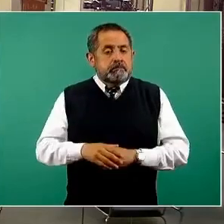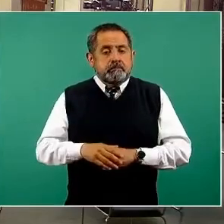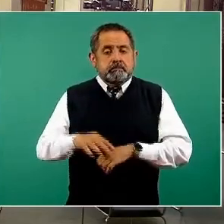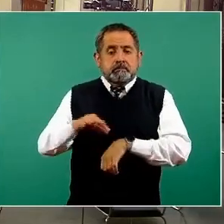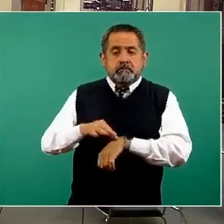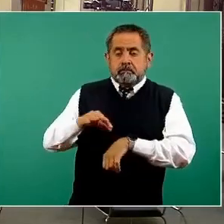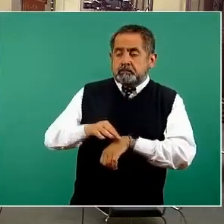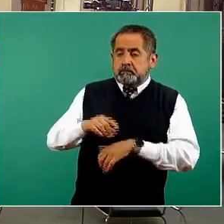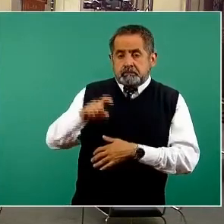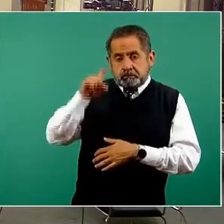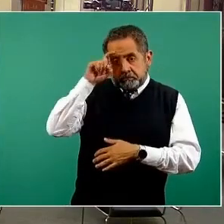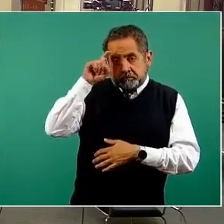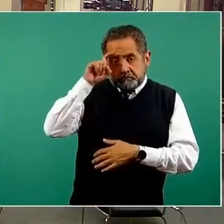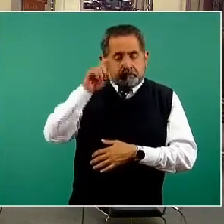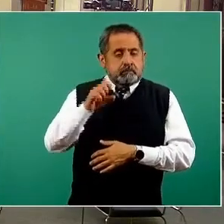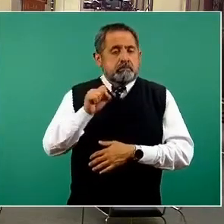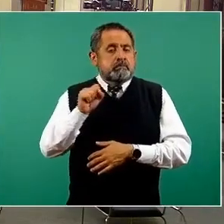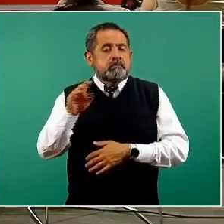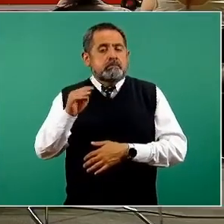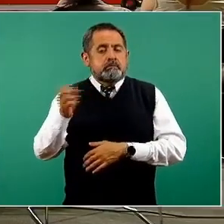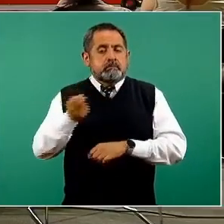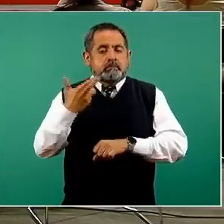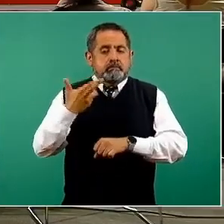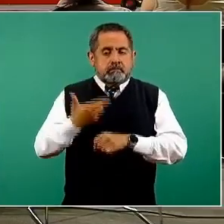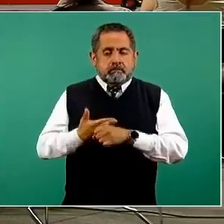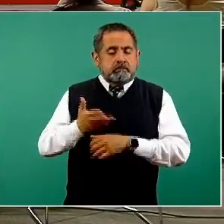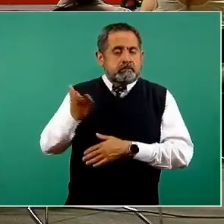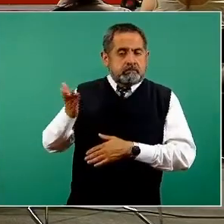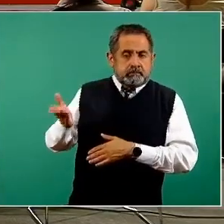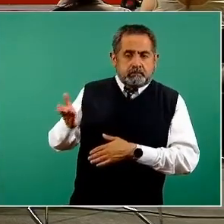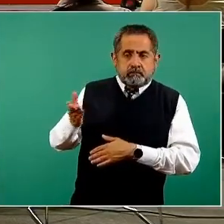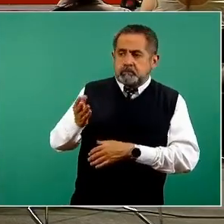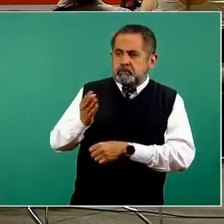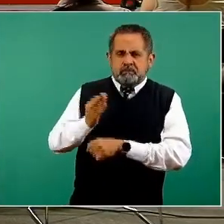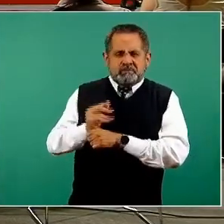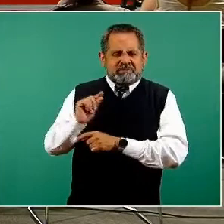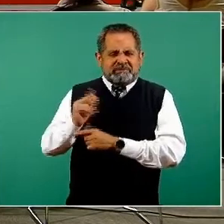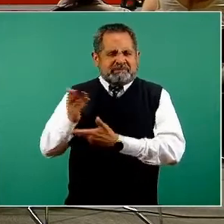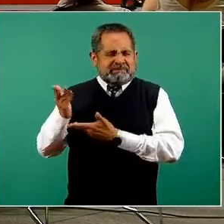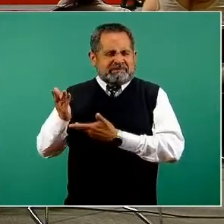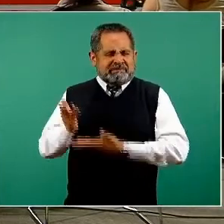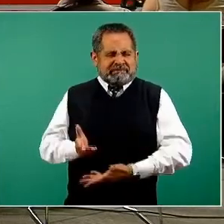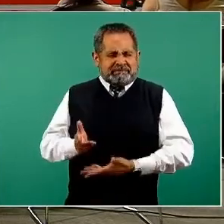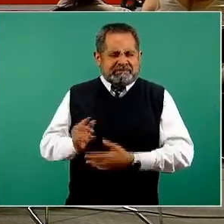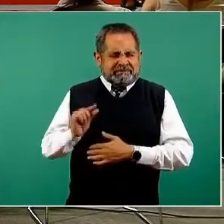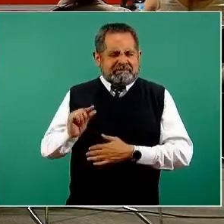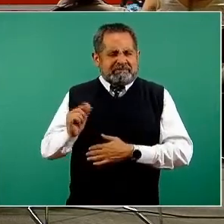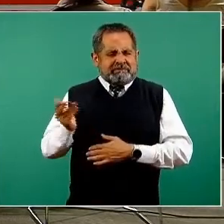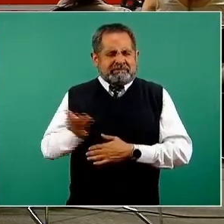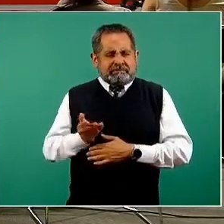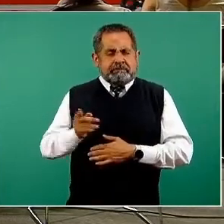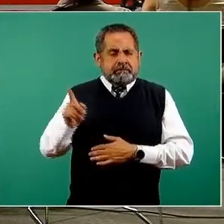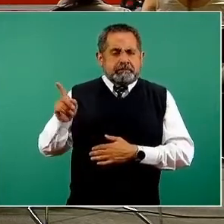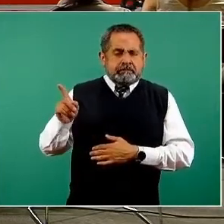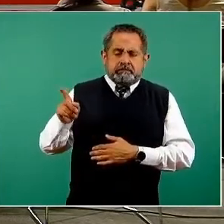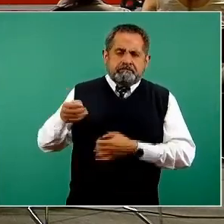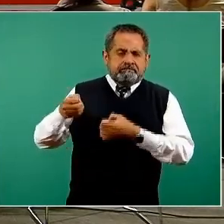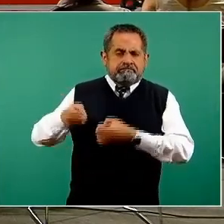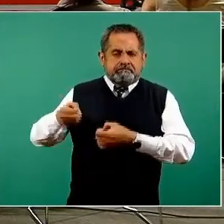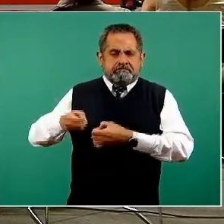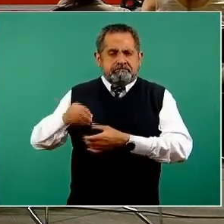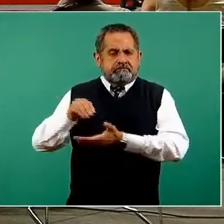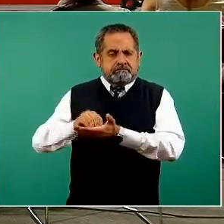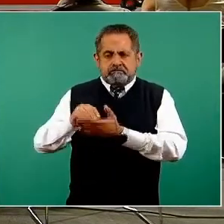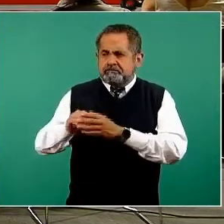Hugo López-Gatell, subsecretario de Prevención y Promoción de la Salud, está por acompañarnos en unos momentos más. Se encuentra